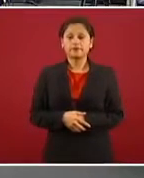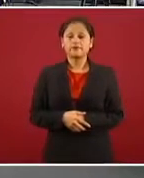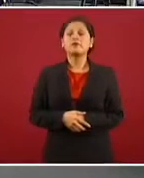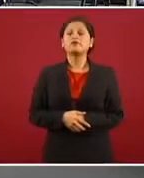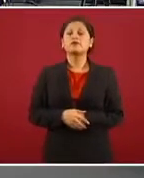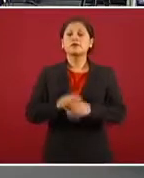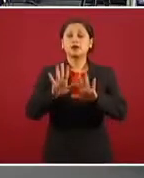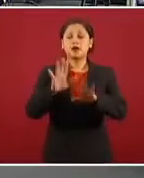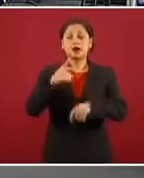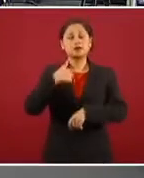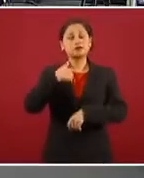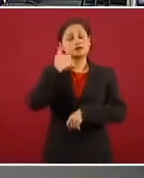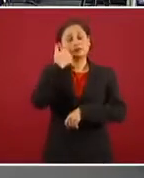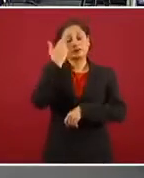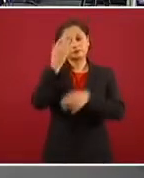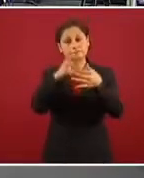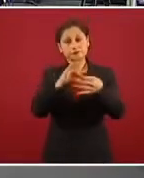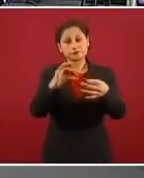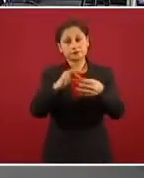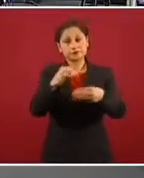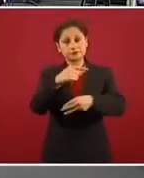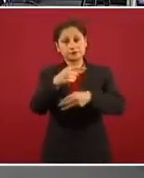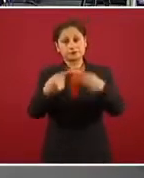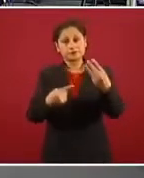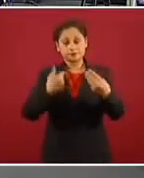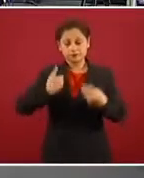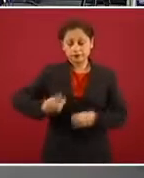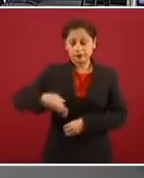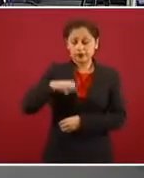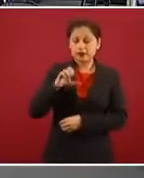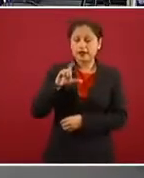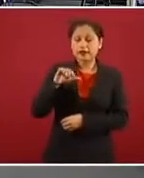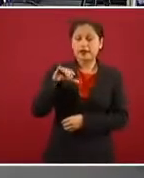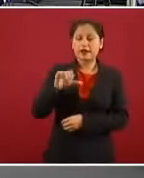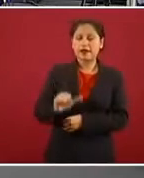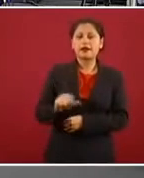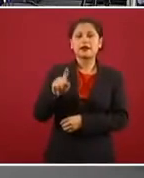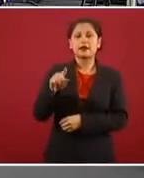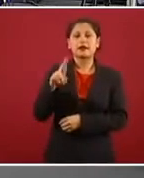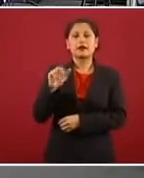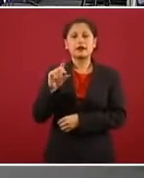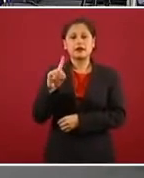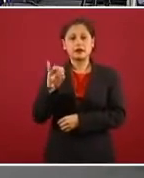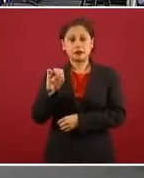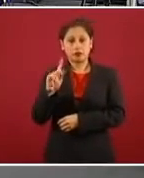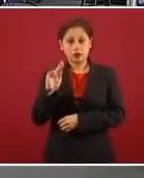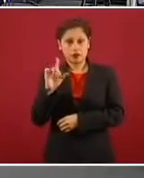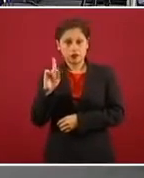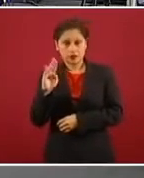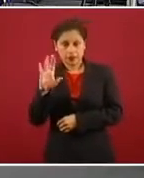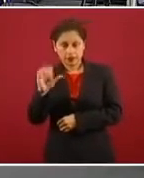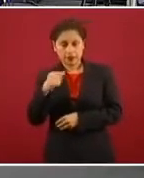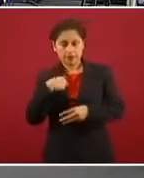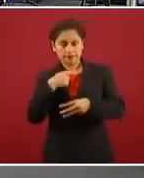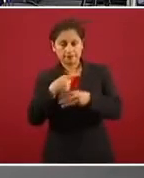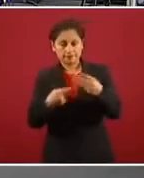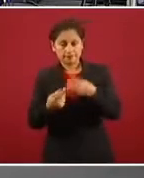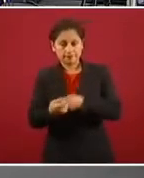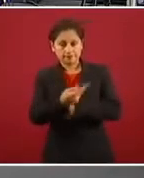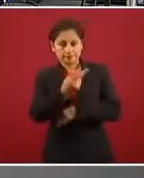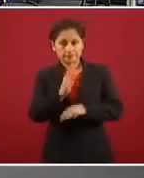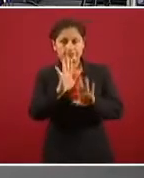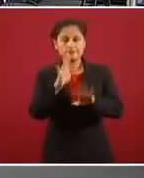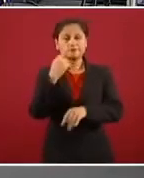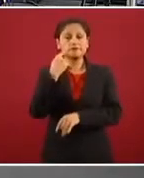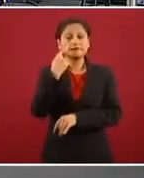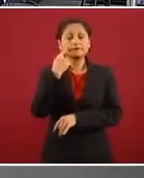Tres preguntas en una. Elia Baltazar, de Imer Noticias, Radio Pública. A ver, ayer el canciller